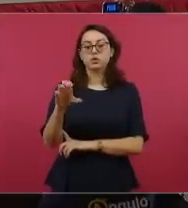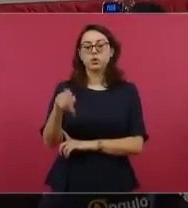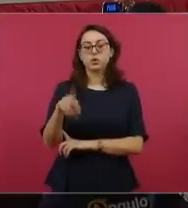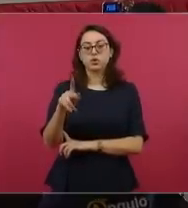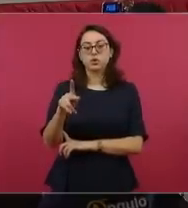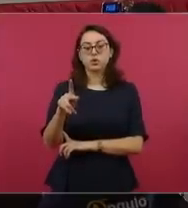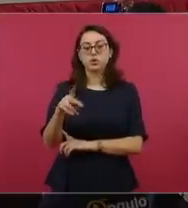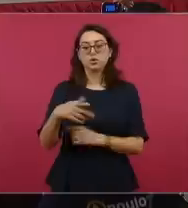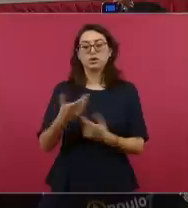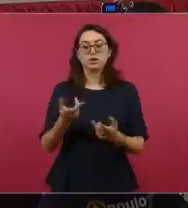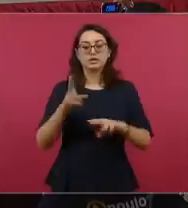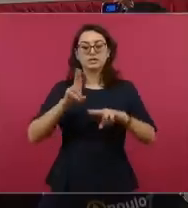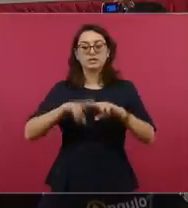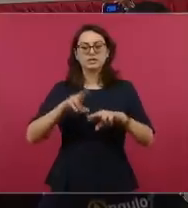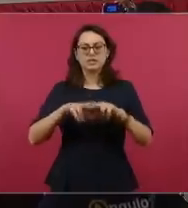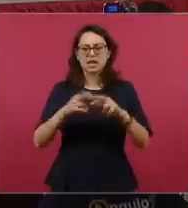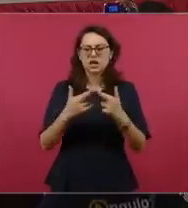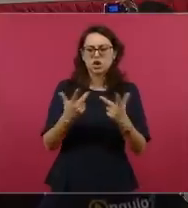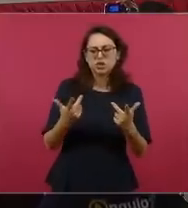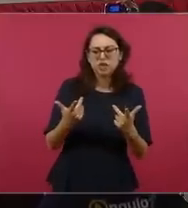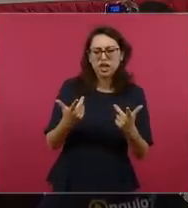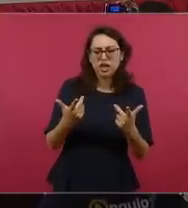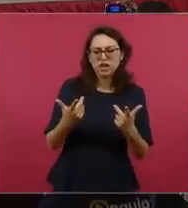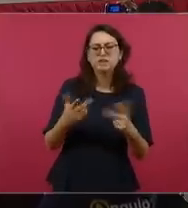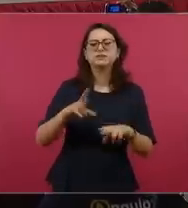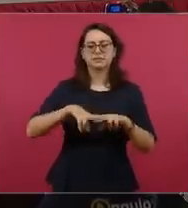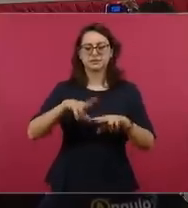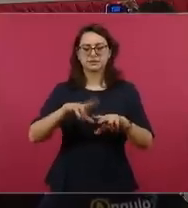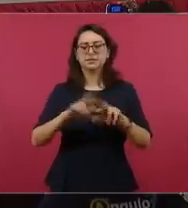de la Silla roja o rota rota